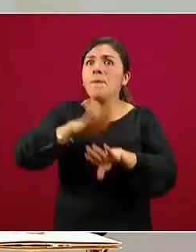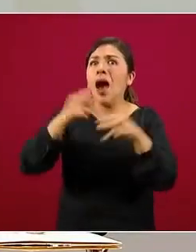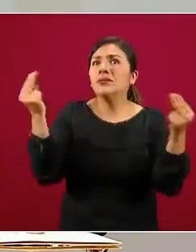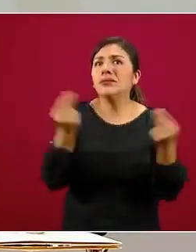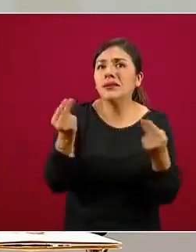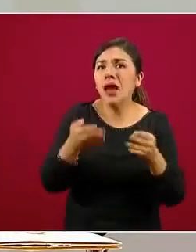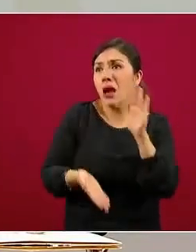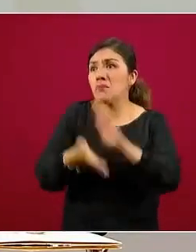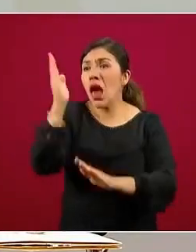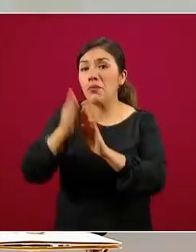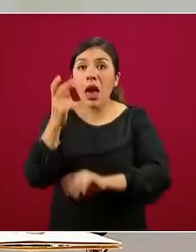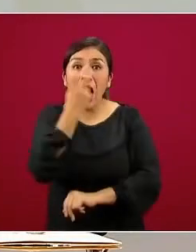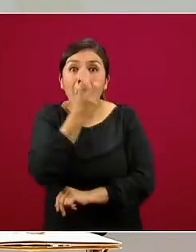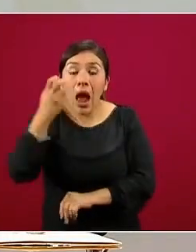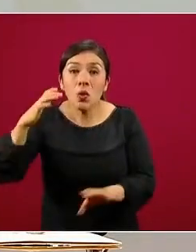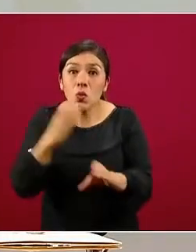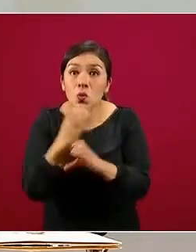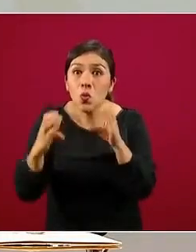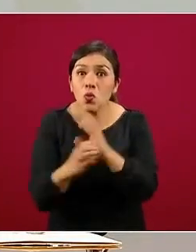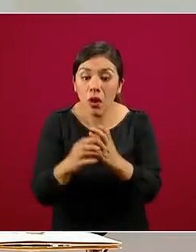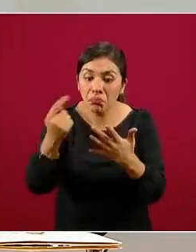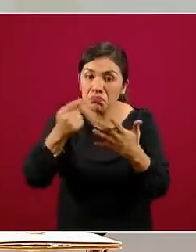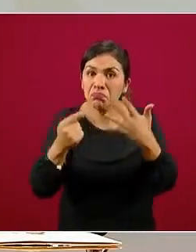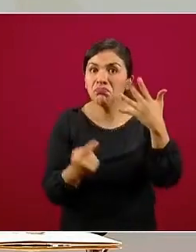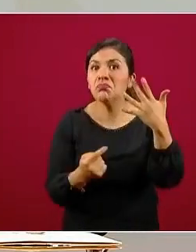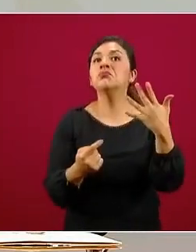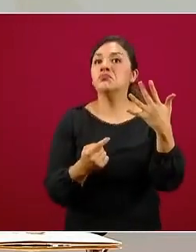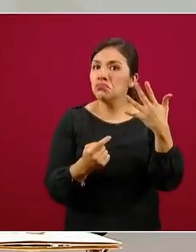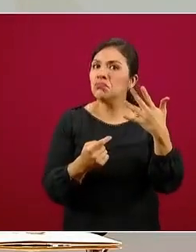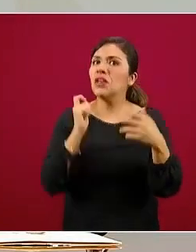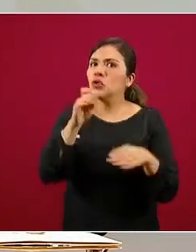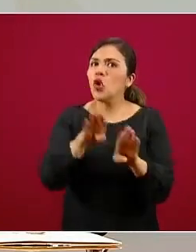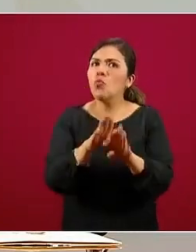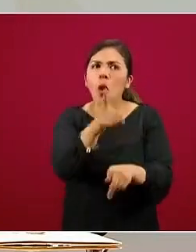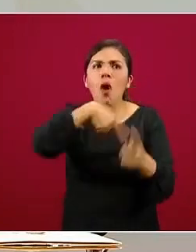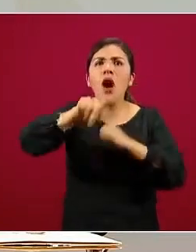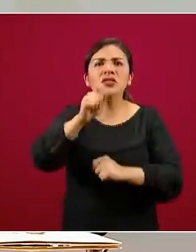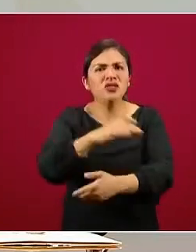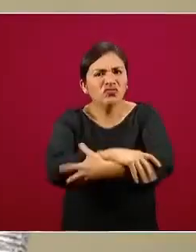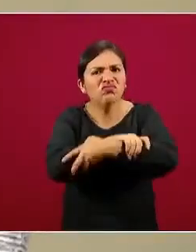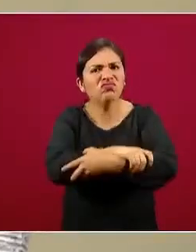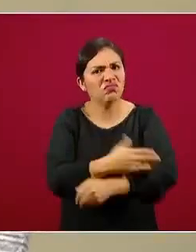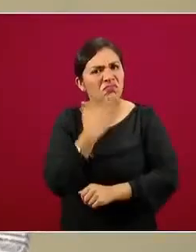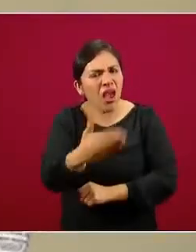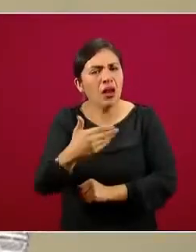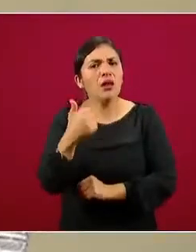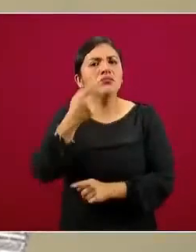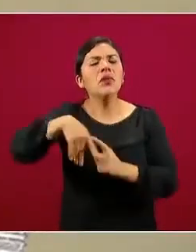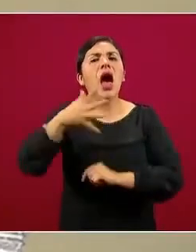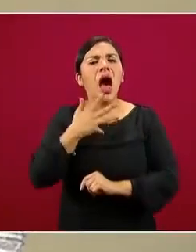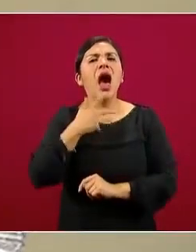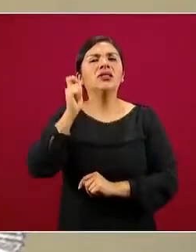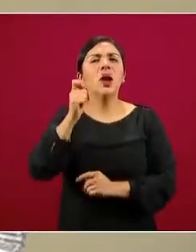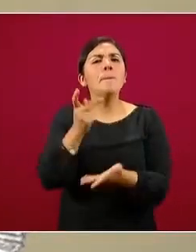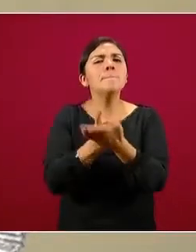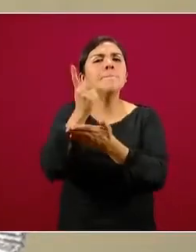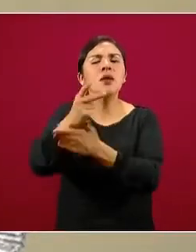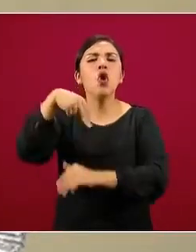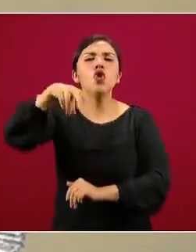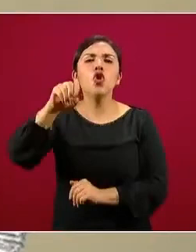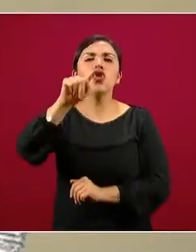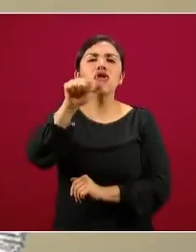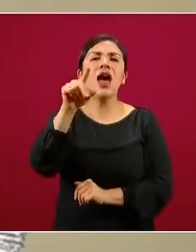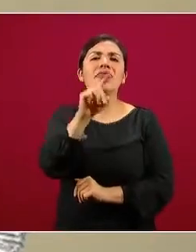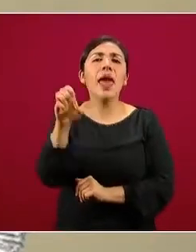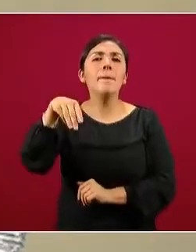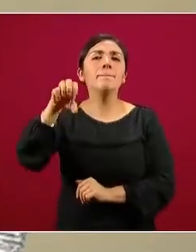ese tipo de actitudes son muy muy solidarias y tienen un mecanismo llamado notas de mérito que es que 28.000